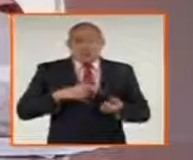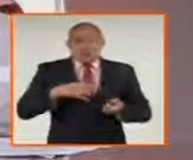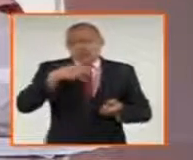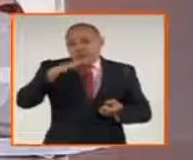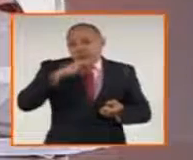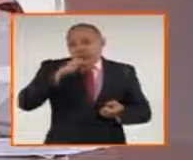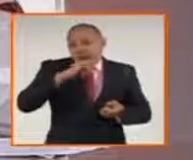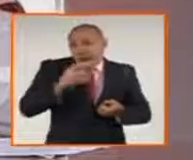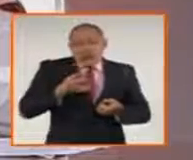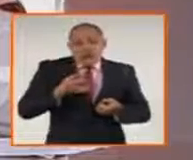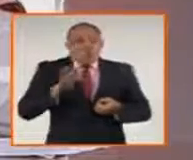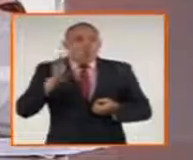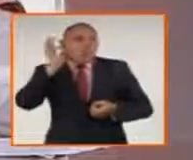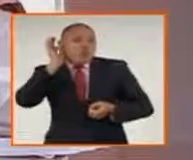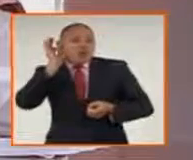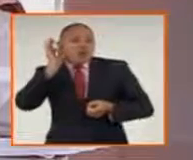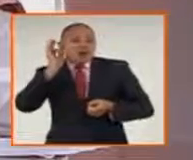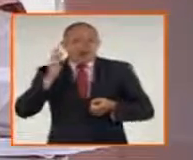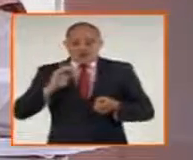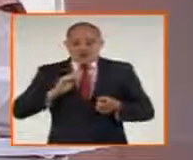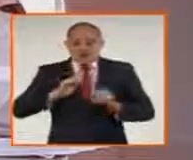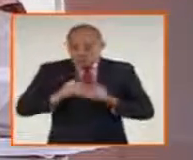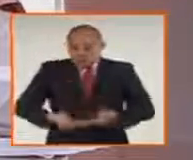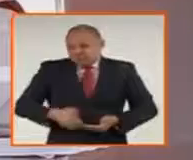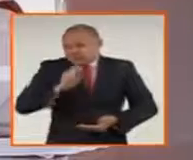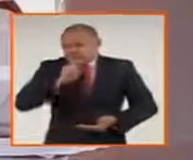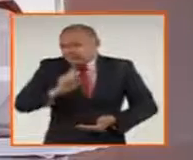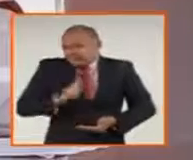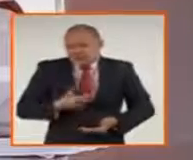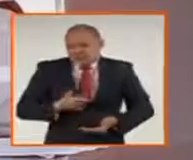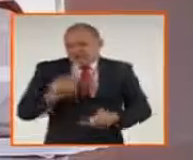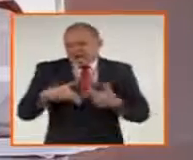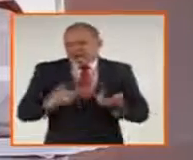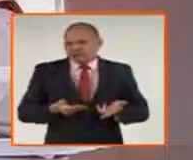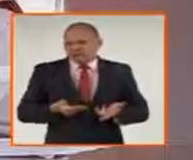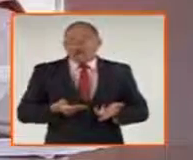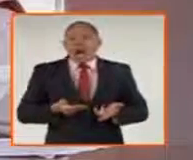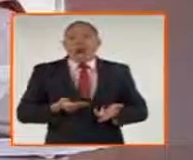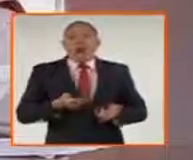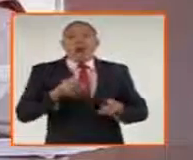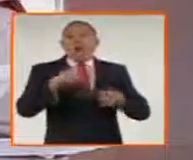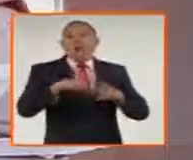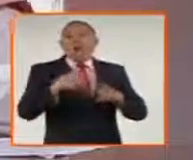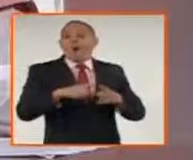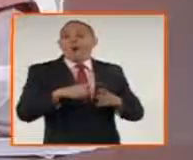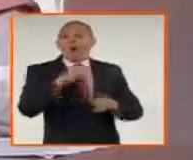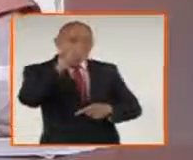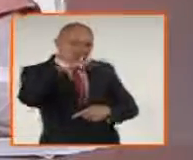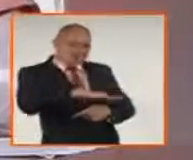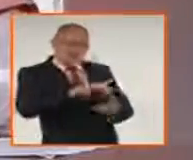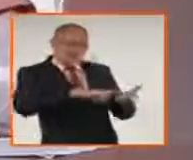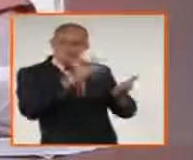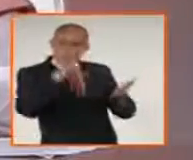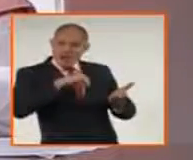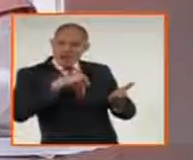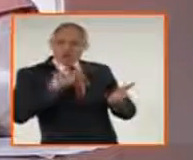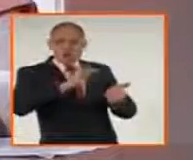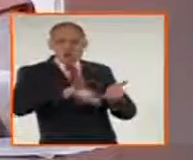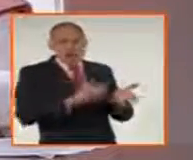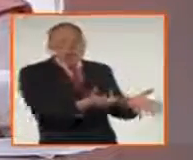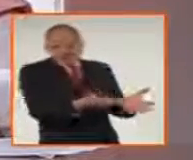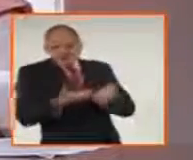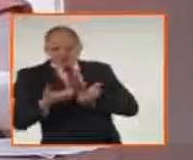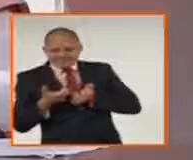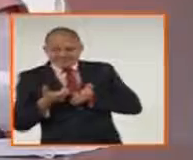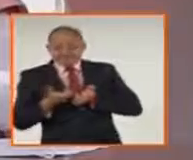también la filiación que se puede determinar a partir del uso de una técnica de reproducción humana asistida, que el criterio de determinación